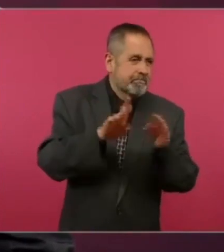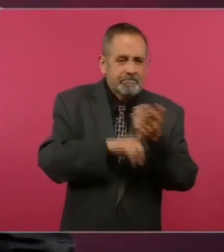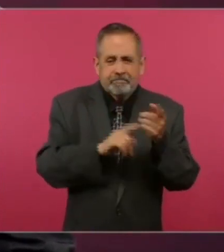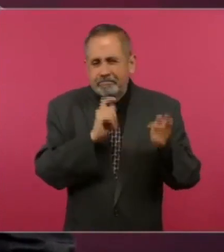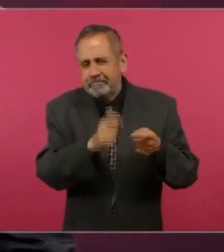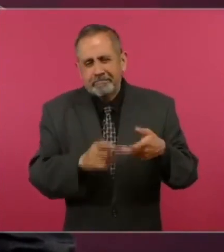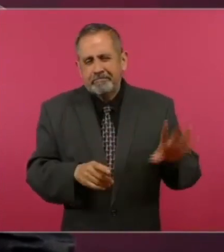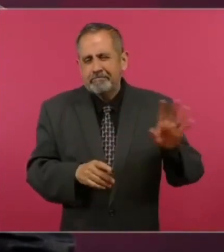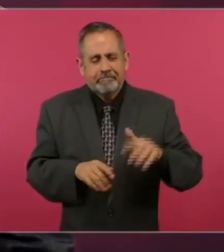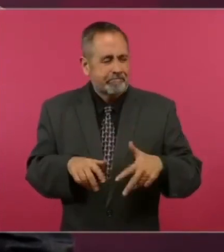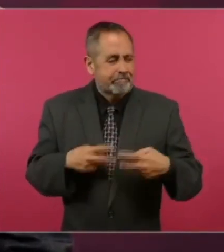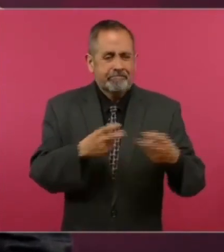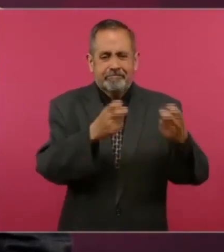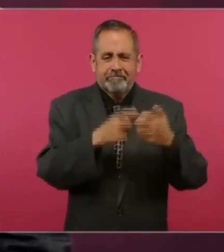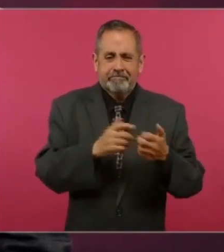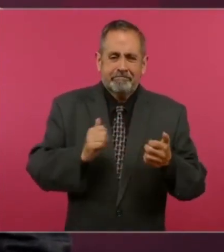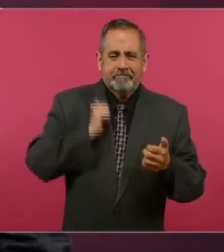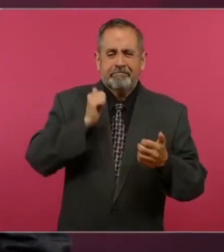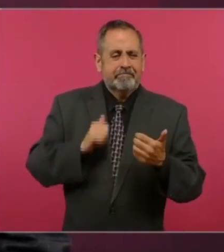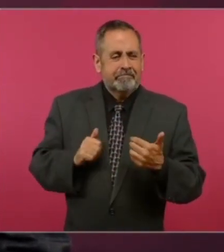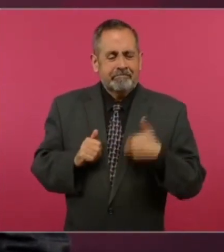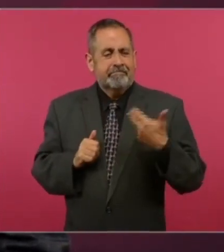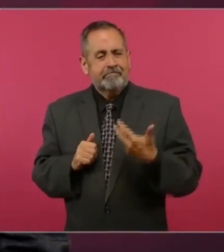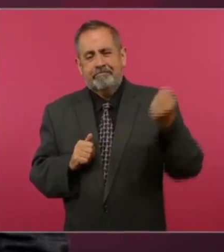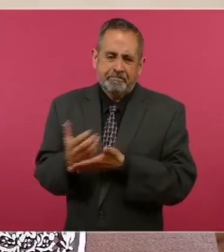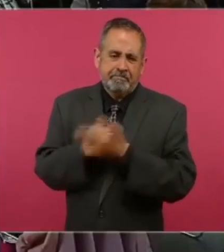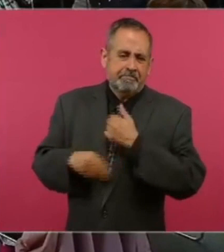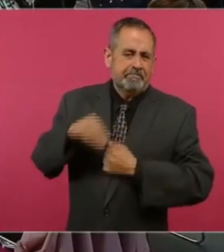Y mi pregunta es sacar provecho, ¿no?